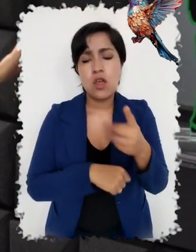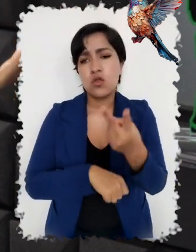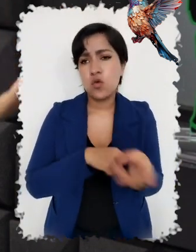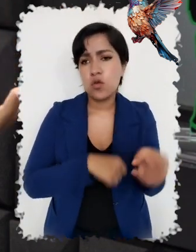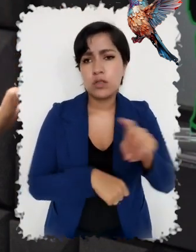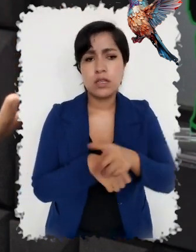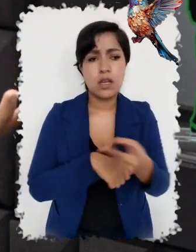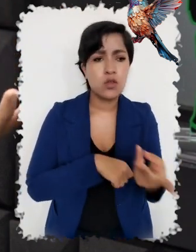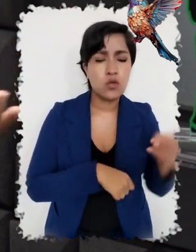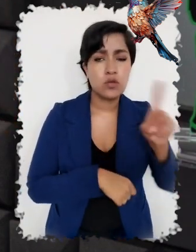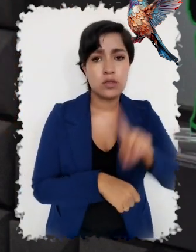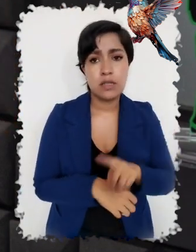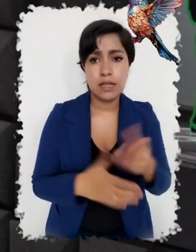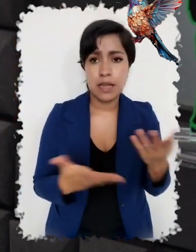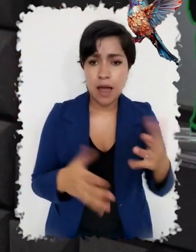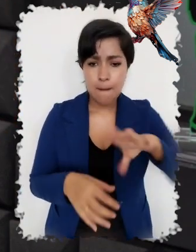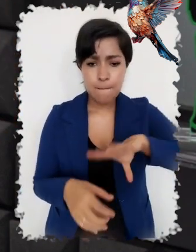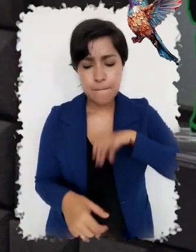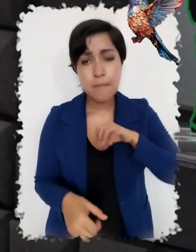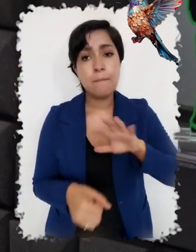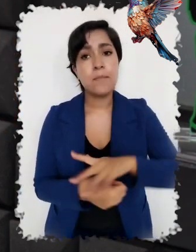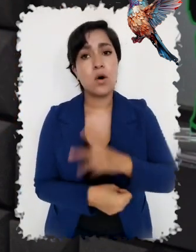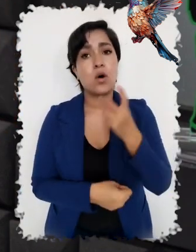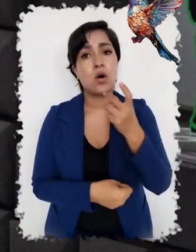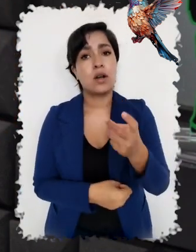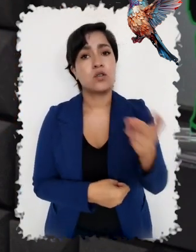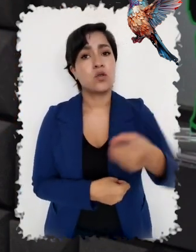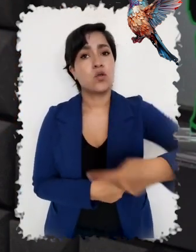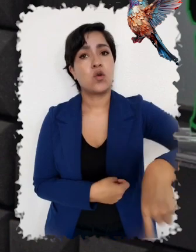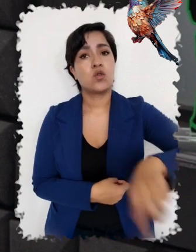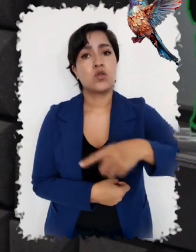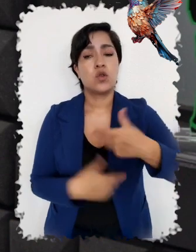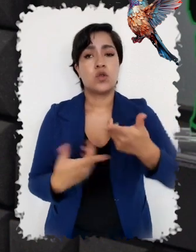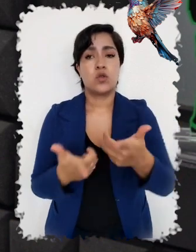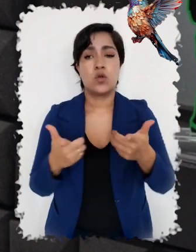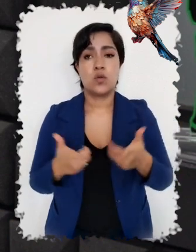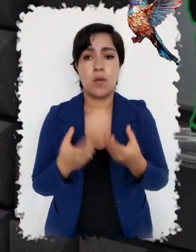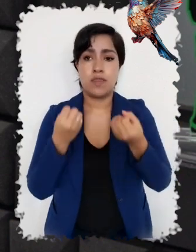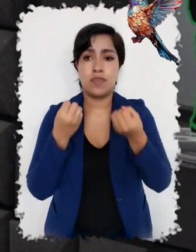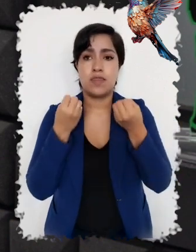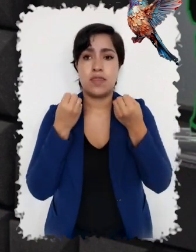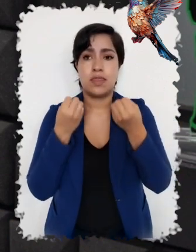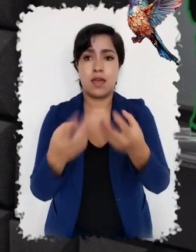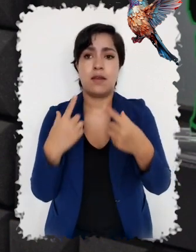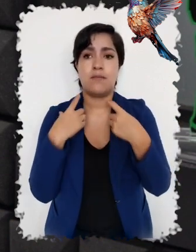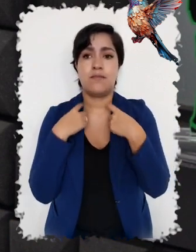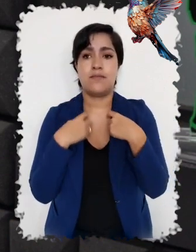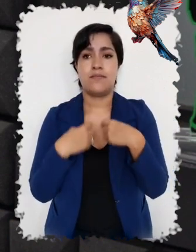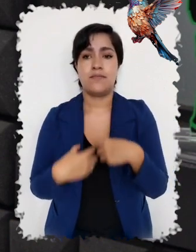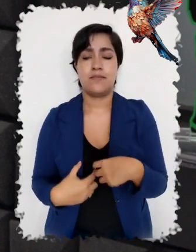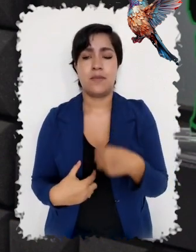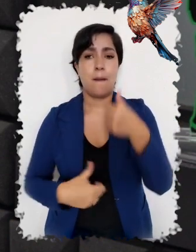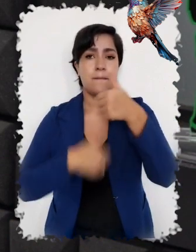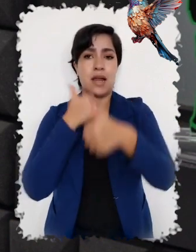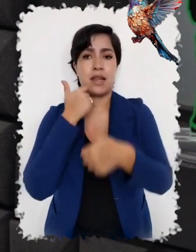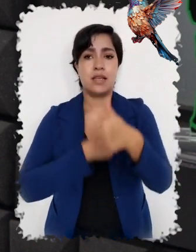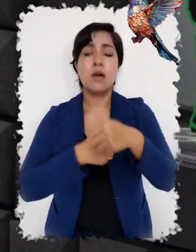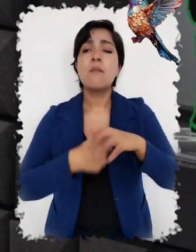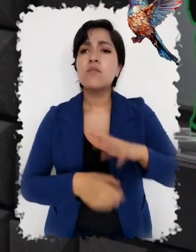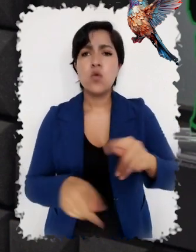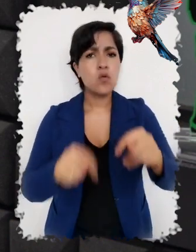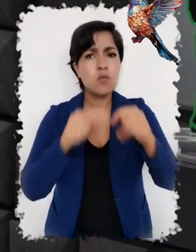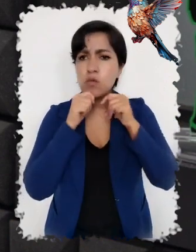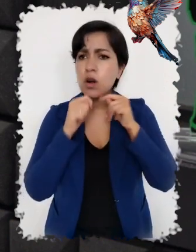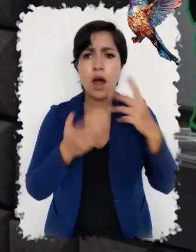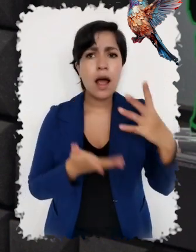dando lo mejor de Sí y es por eso que en special olympics se trabajan o Se entregan los listones de participación porque aunque no